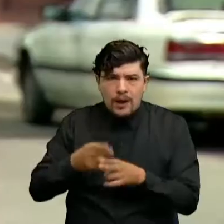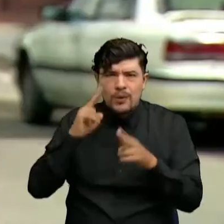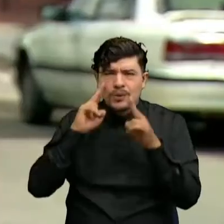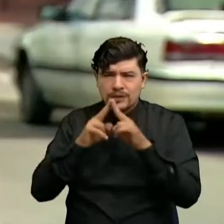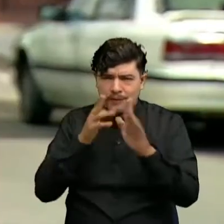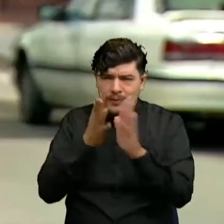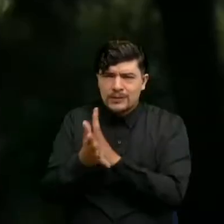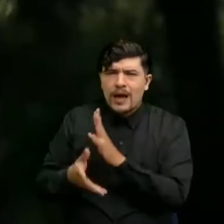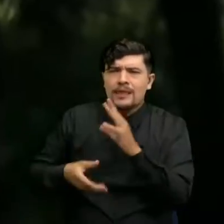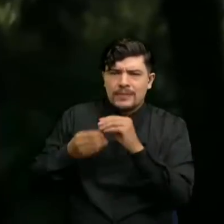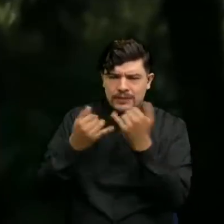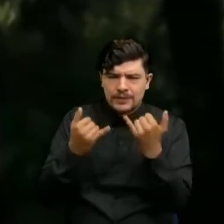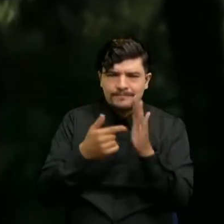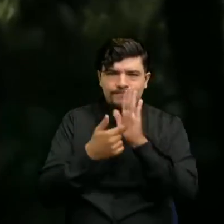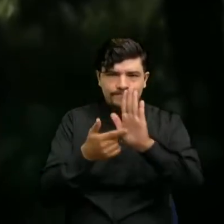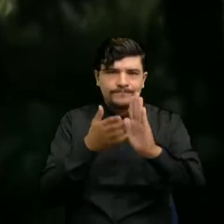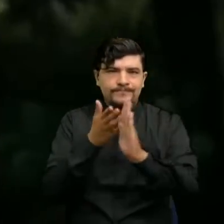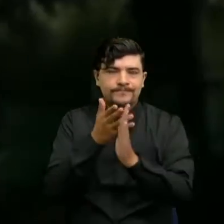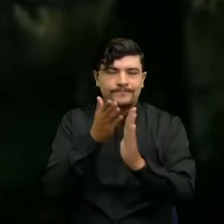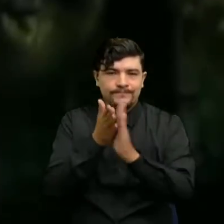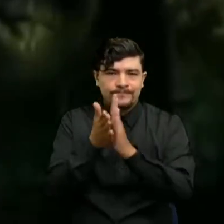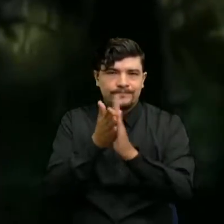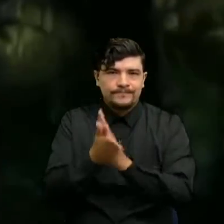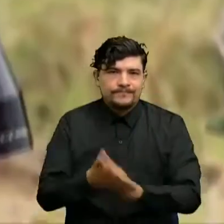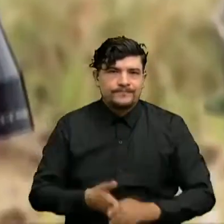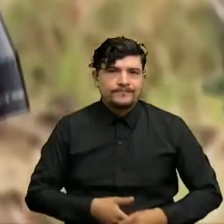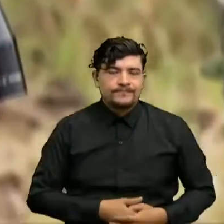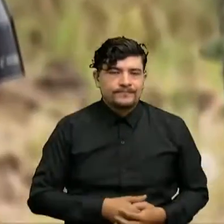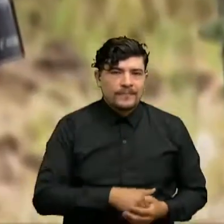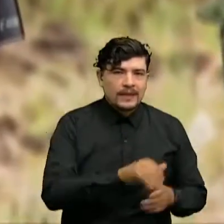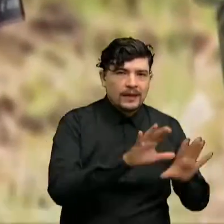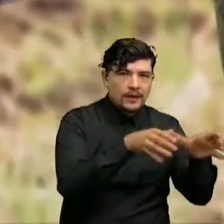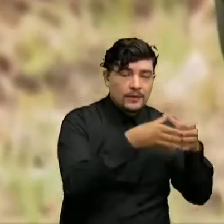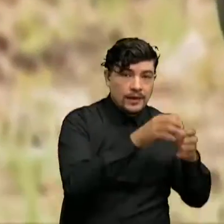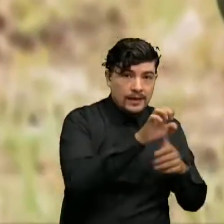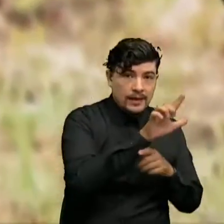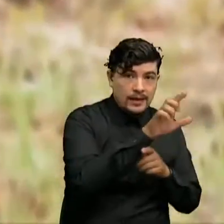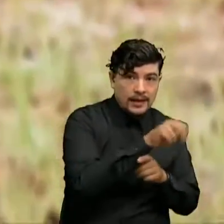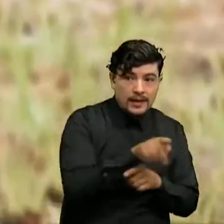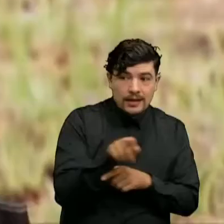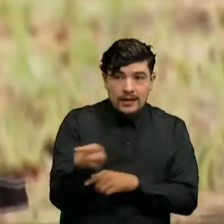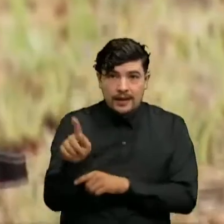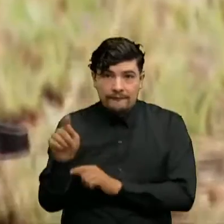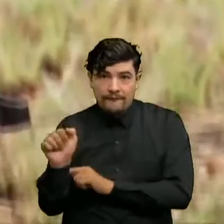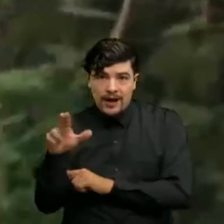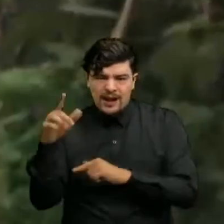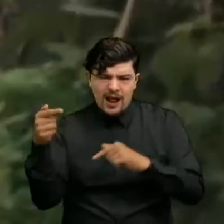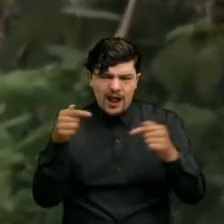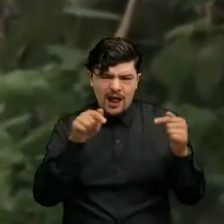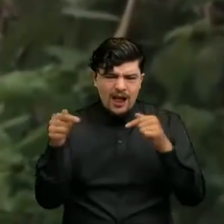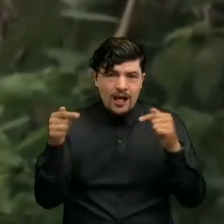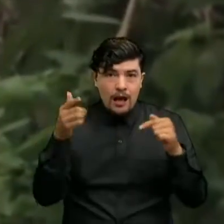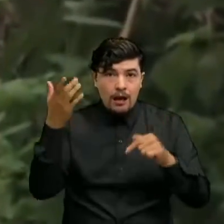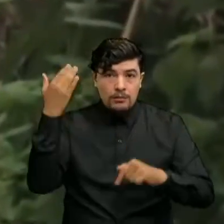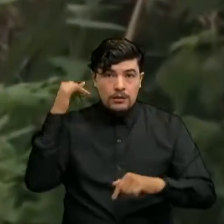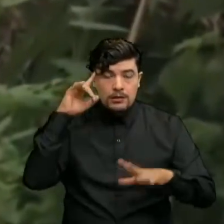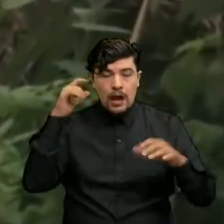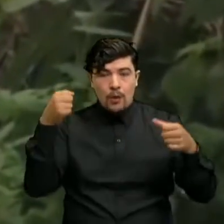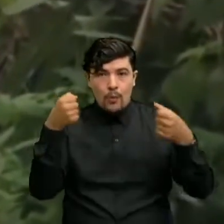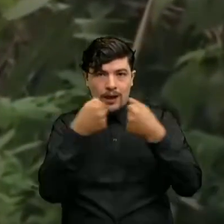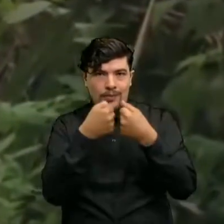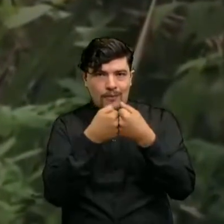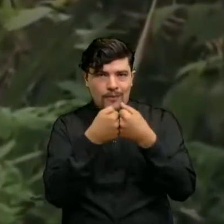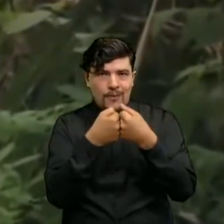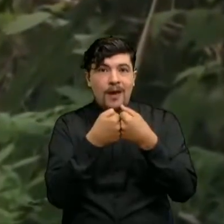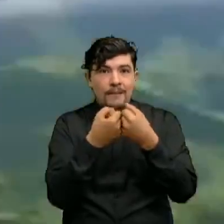informe pese a las disputas entre el en inglés y ciencias de las farc en territorio venezolano un acuerdo habían hecho para atentar contra el helicóptero